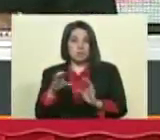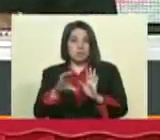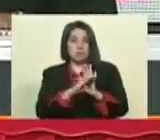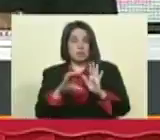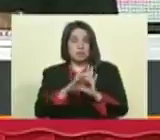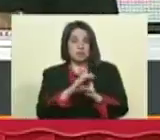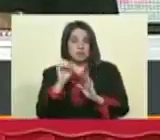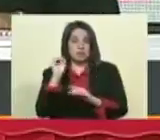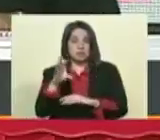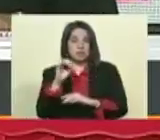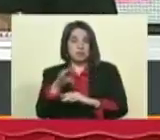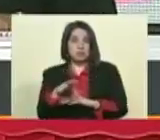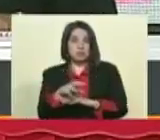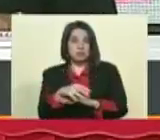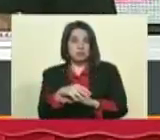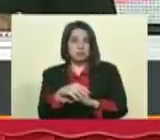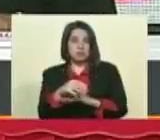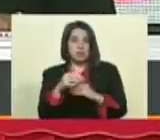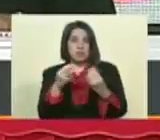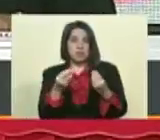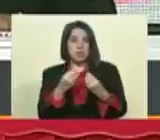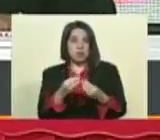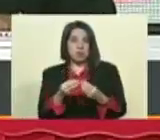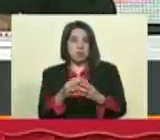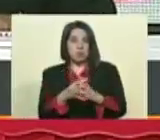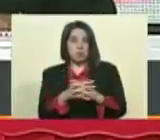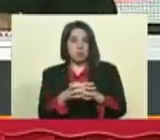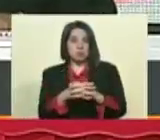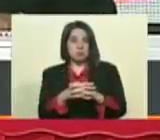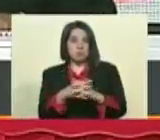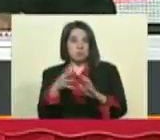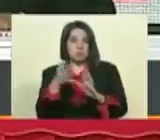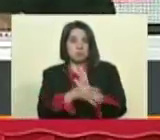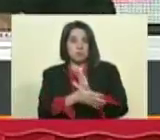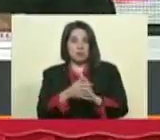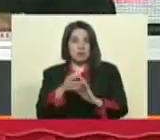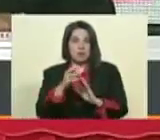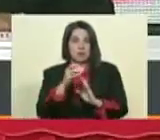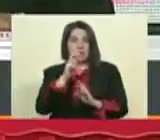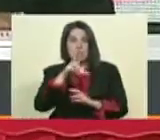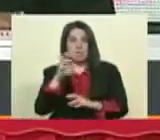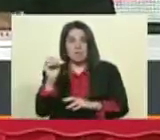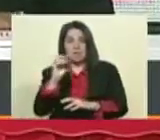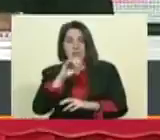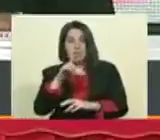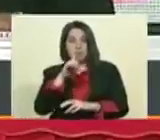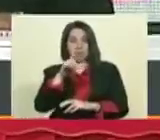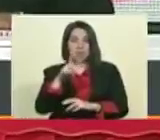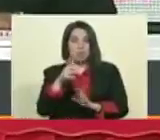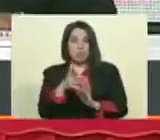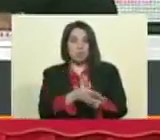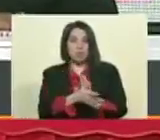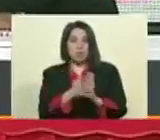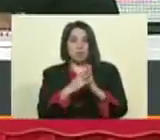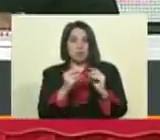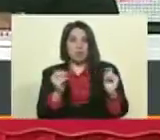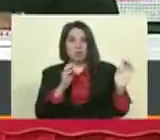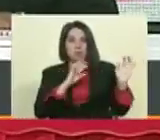usted, bien llamada por usted, el 30 de julio, elección donde los venezolanos y las venezolanas salimos a